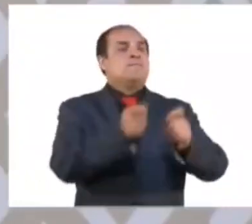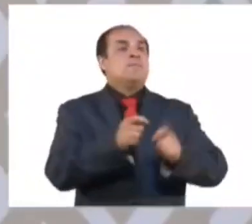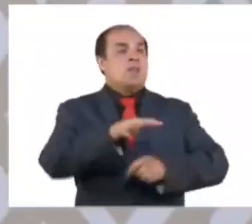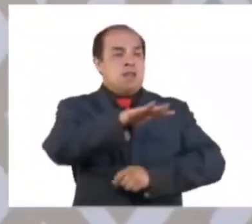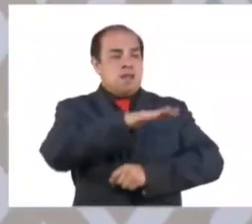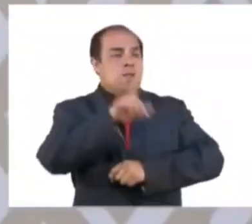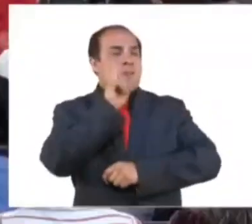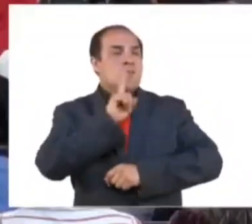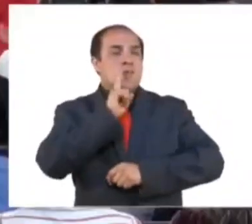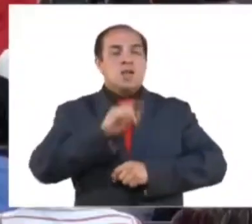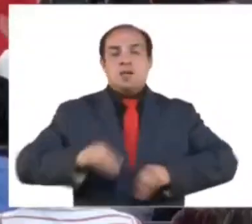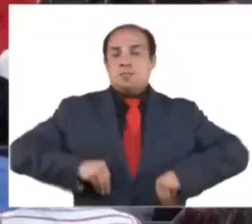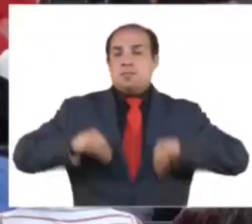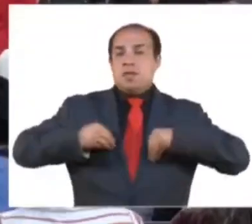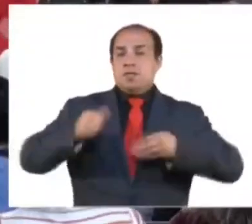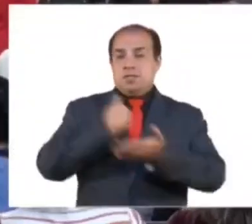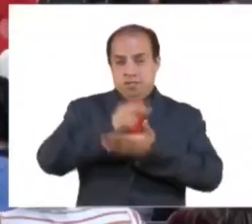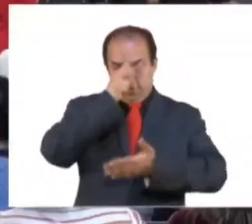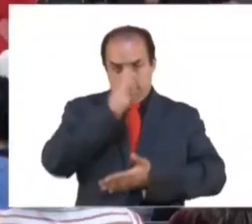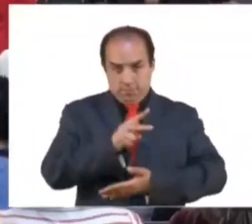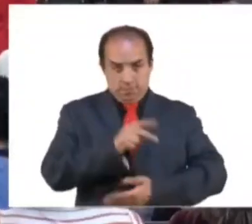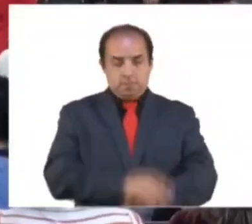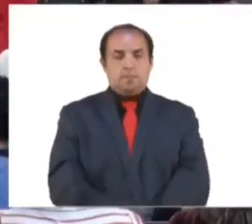mujeres de la capital.